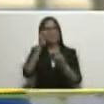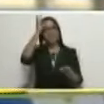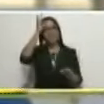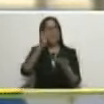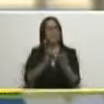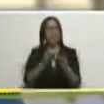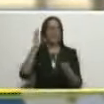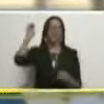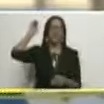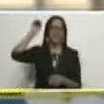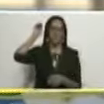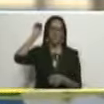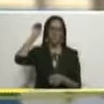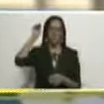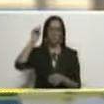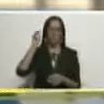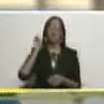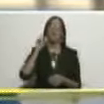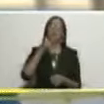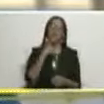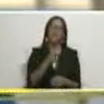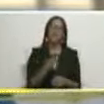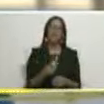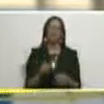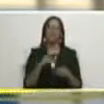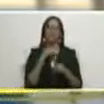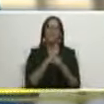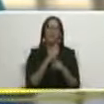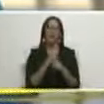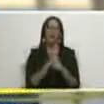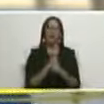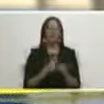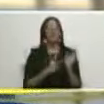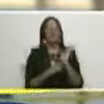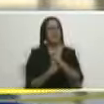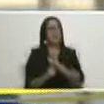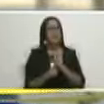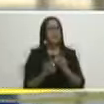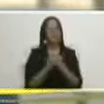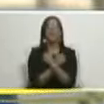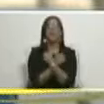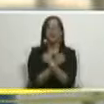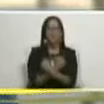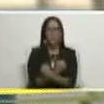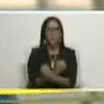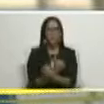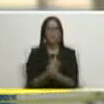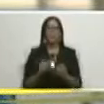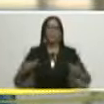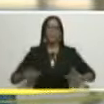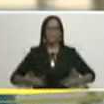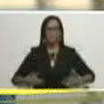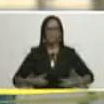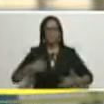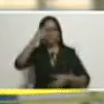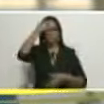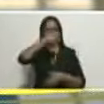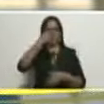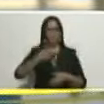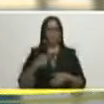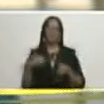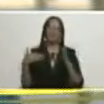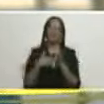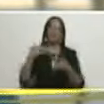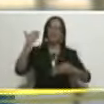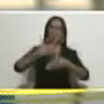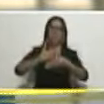el futuro. Usted ha dicho que esta obra es el ejemplo del amor y de la resistencia de este pueblo que contra el